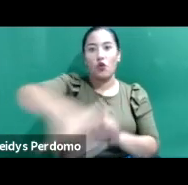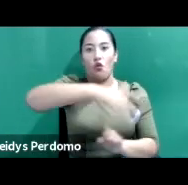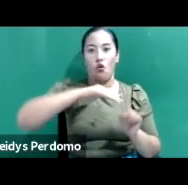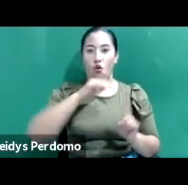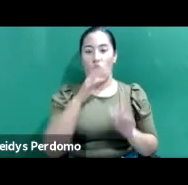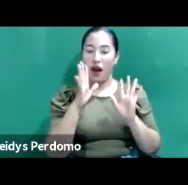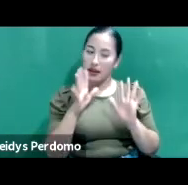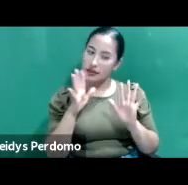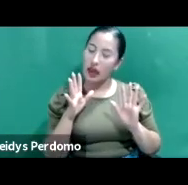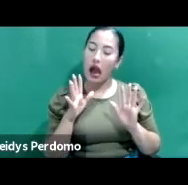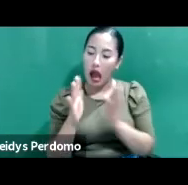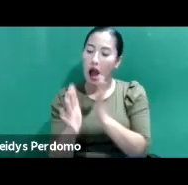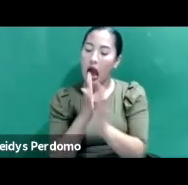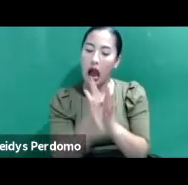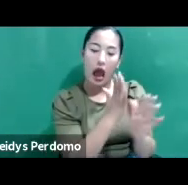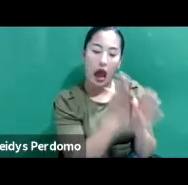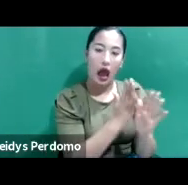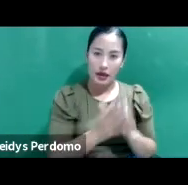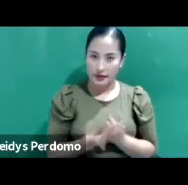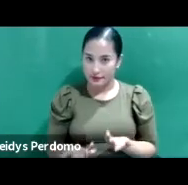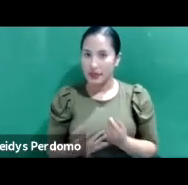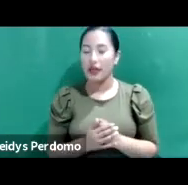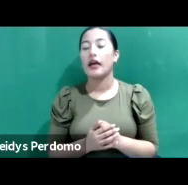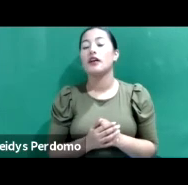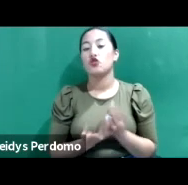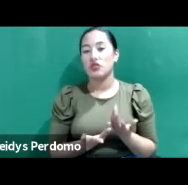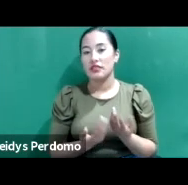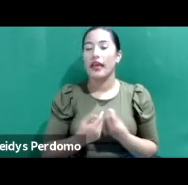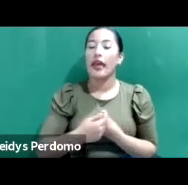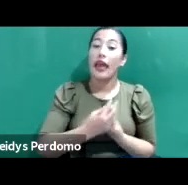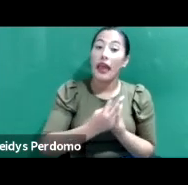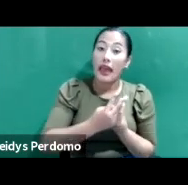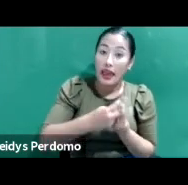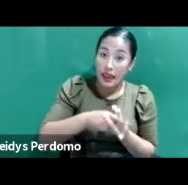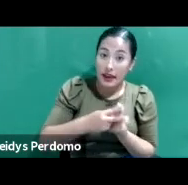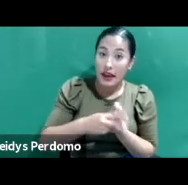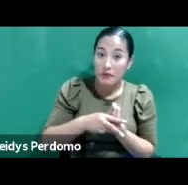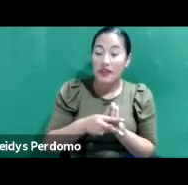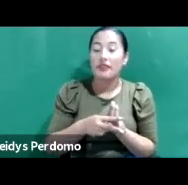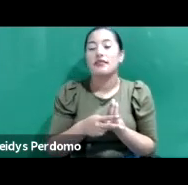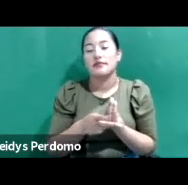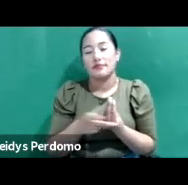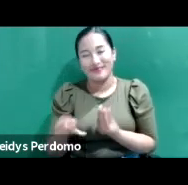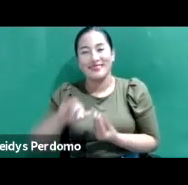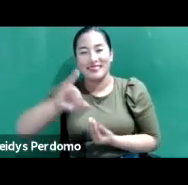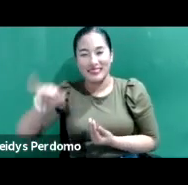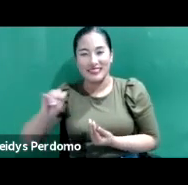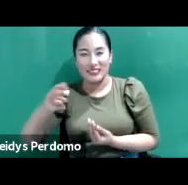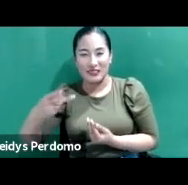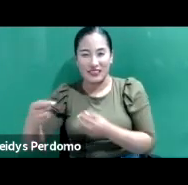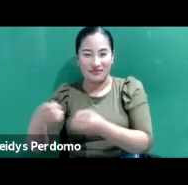pues todas las herramientas en términos de la evaluación que mencionó Joana, pues acá serían muy útiles y